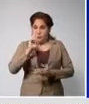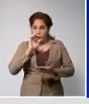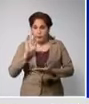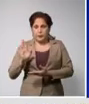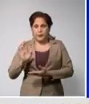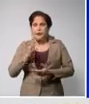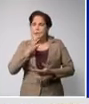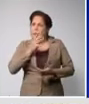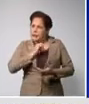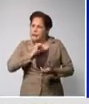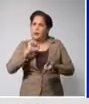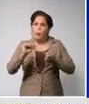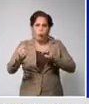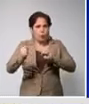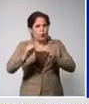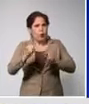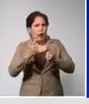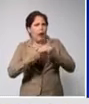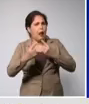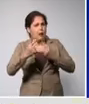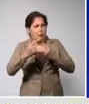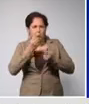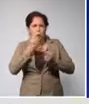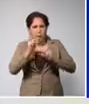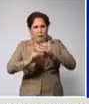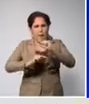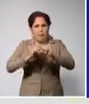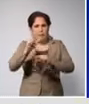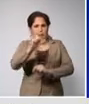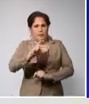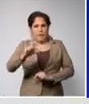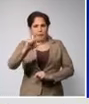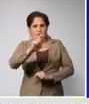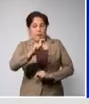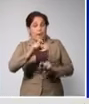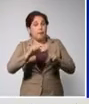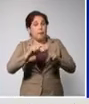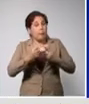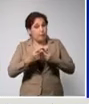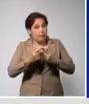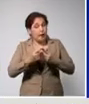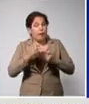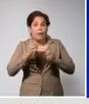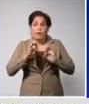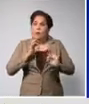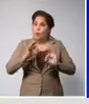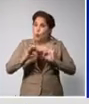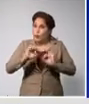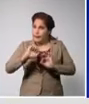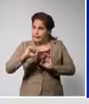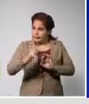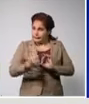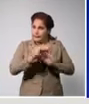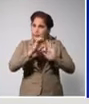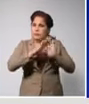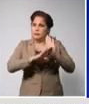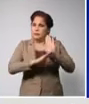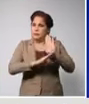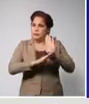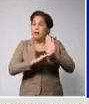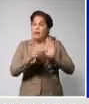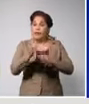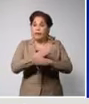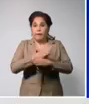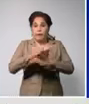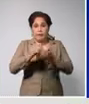parece que va controlando la pandemia, seguir apretando y cumpliendo con todas las medidas